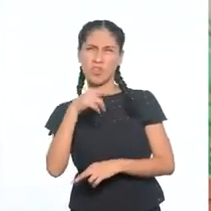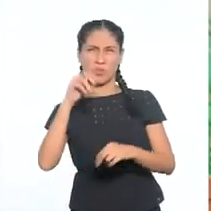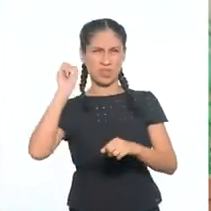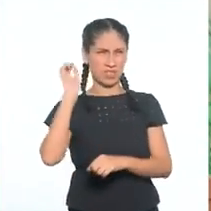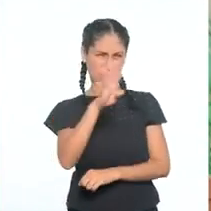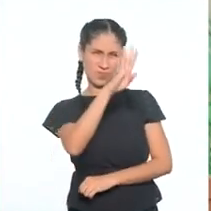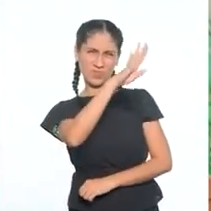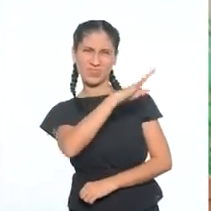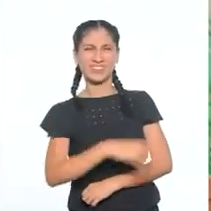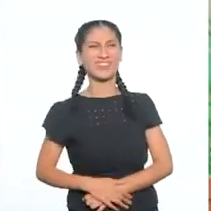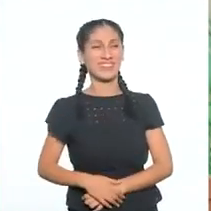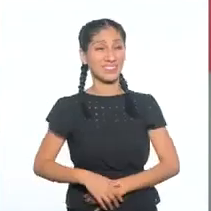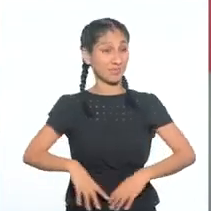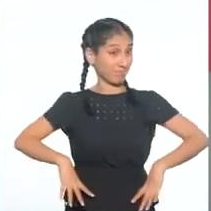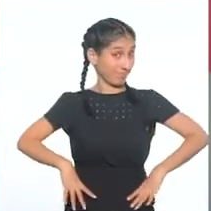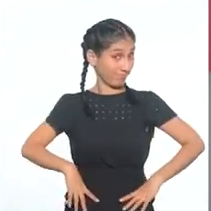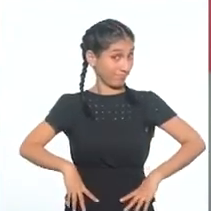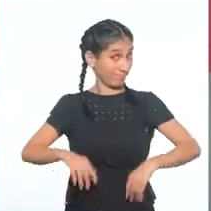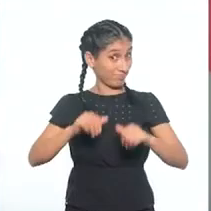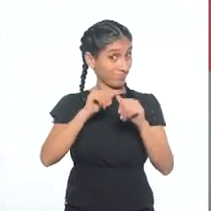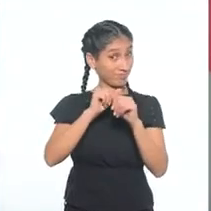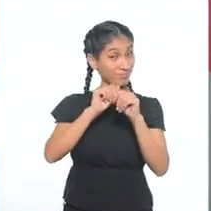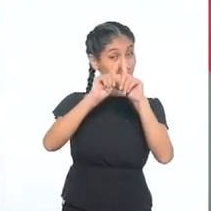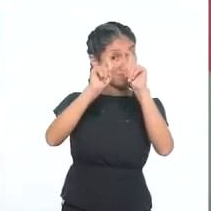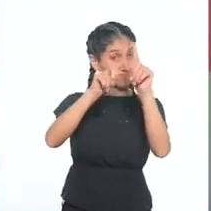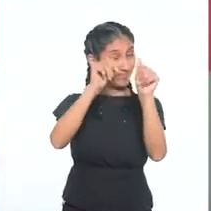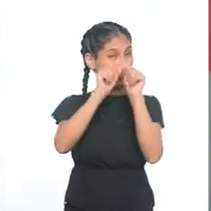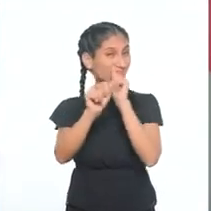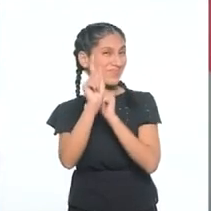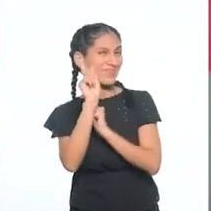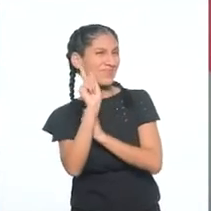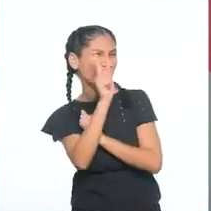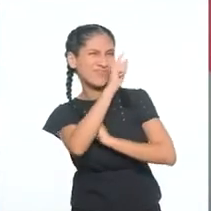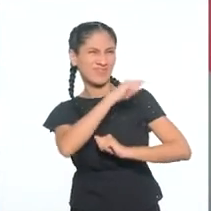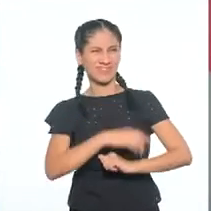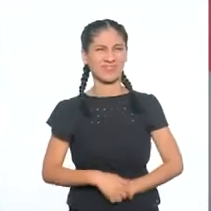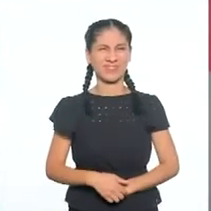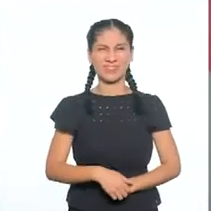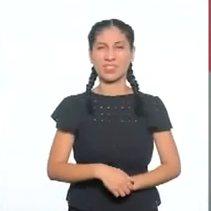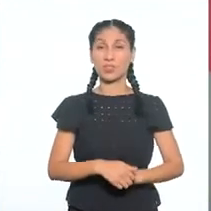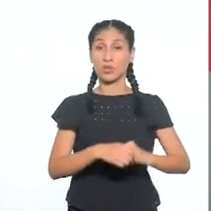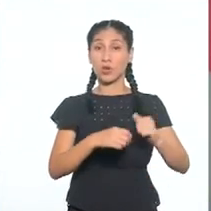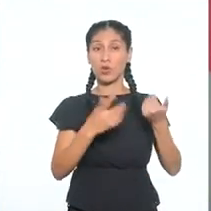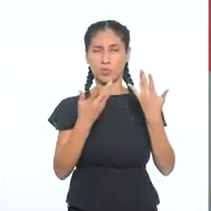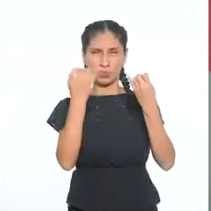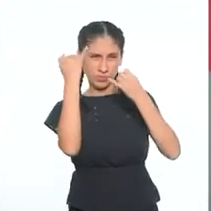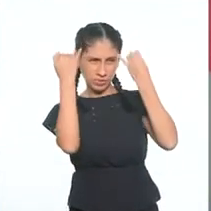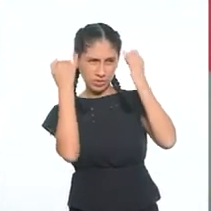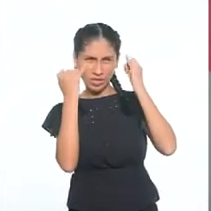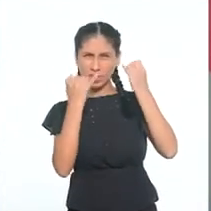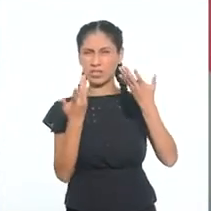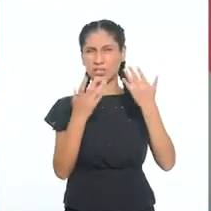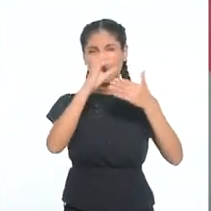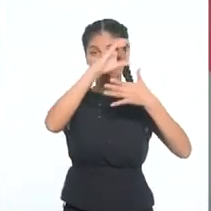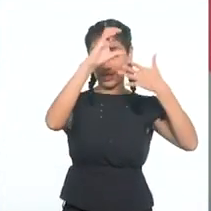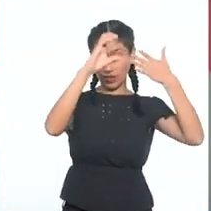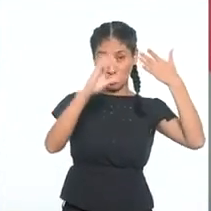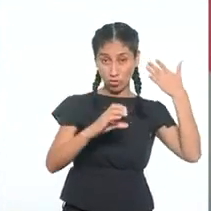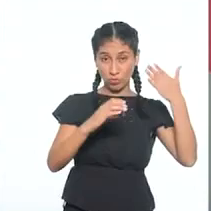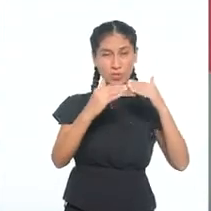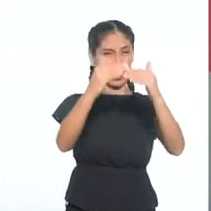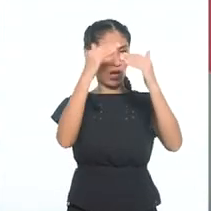responder las 4 pregunta número 1 son características de la lluvia de ideas